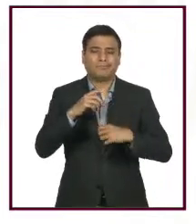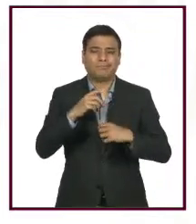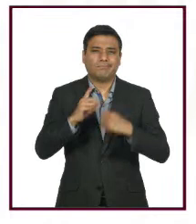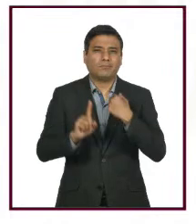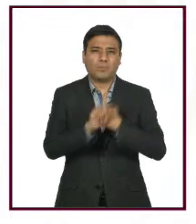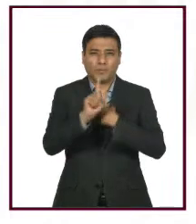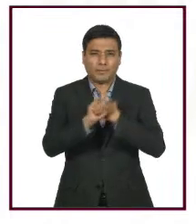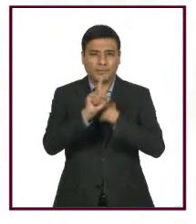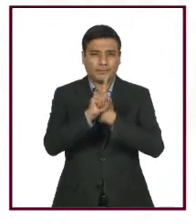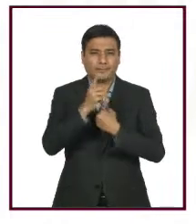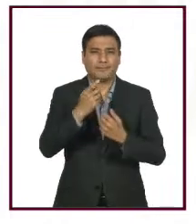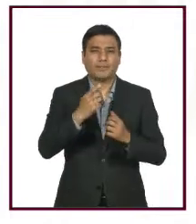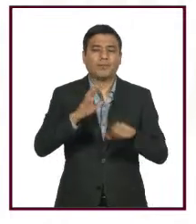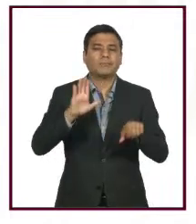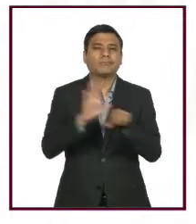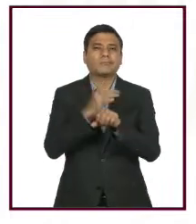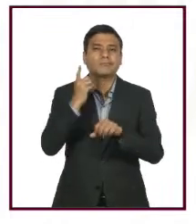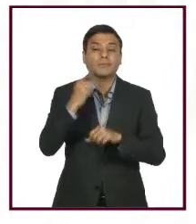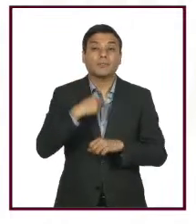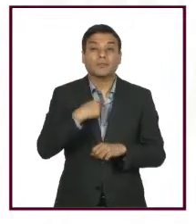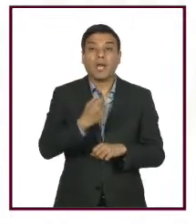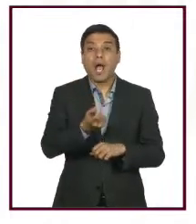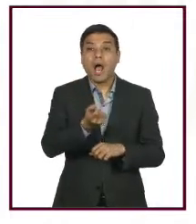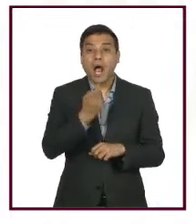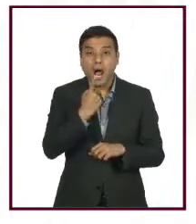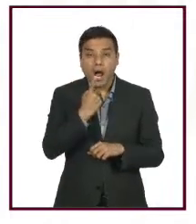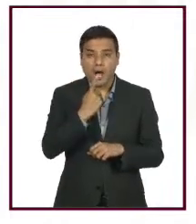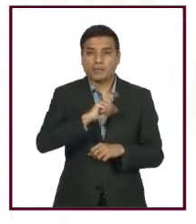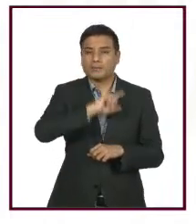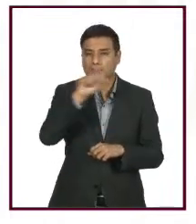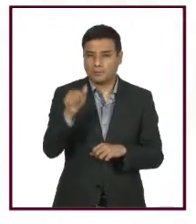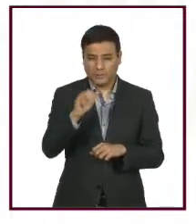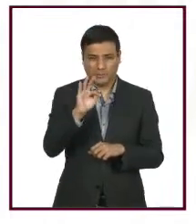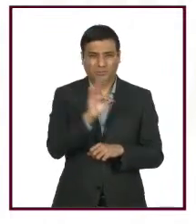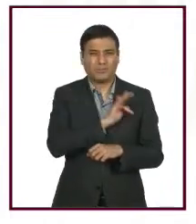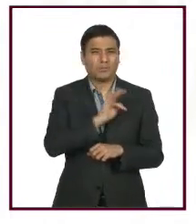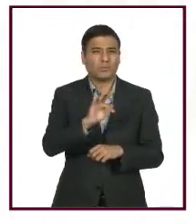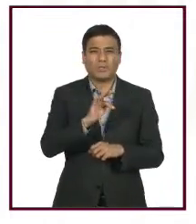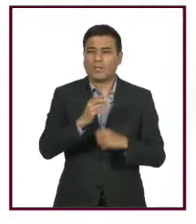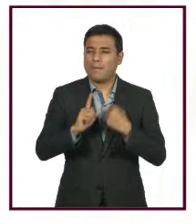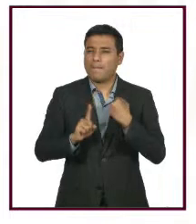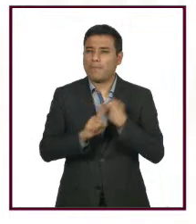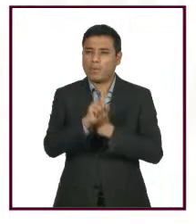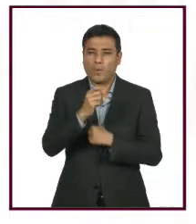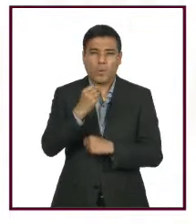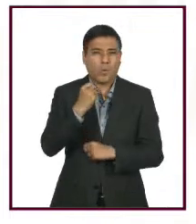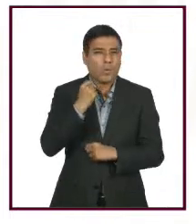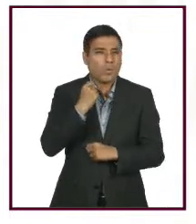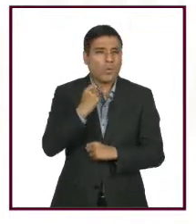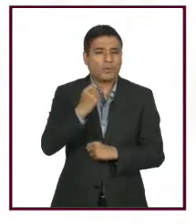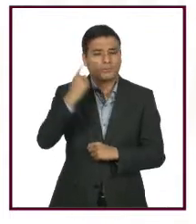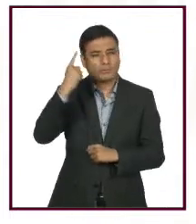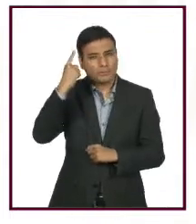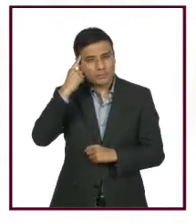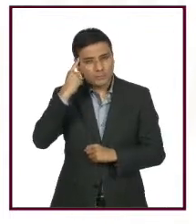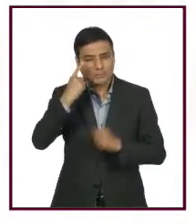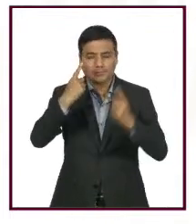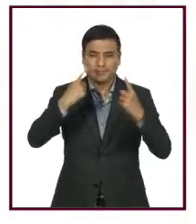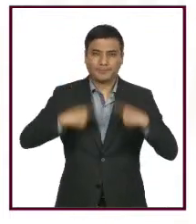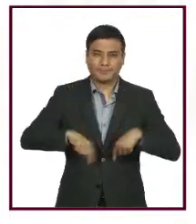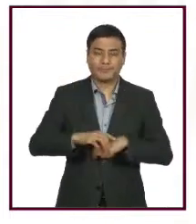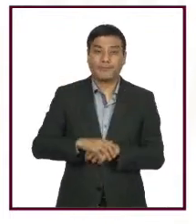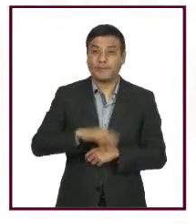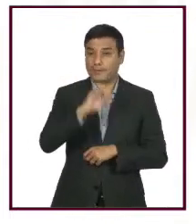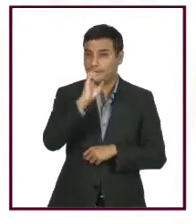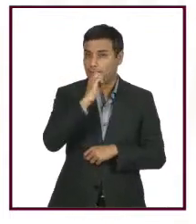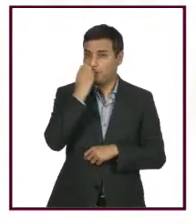que los efectos sean secundarios o dañinos de las sustancias sean mucho mayores. También la escuela